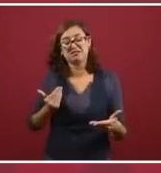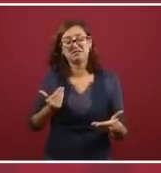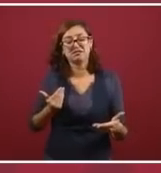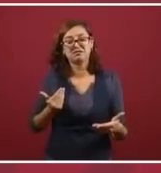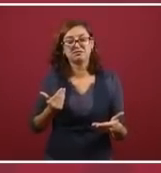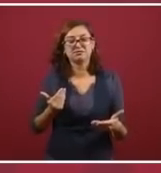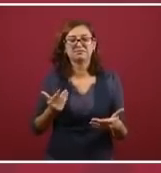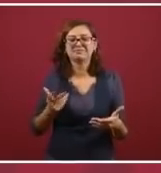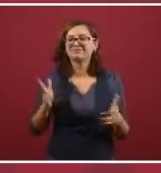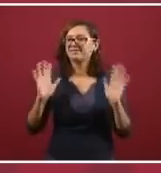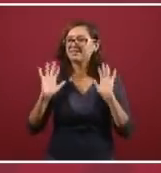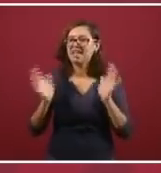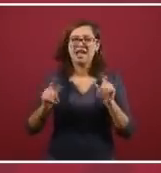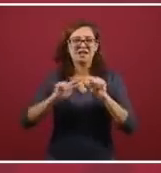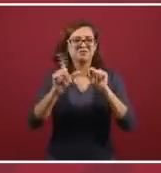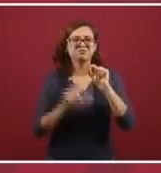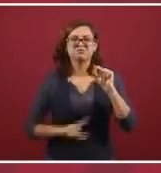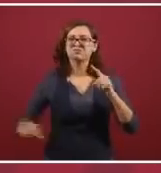había movilizaciones